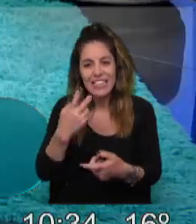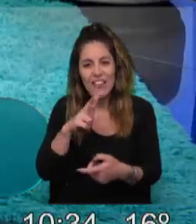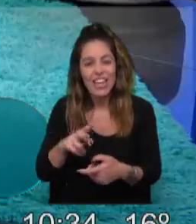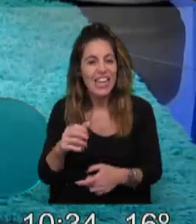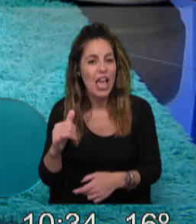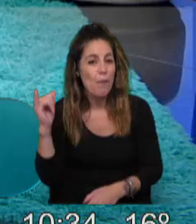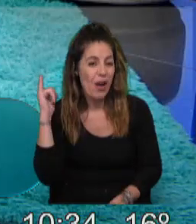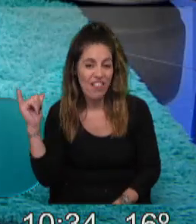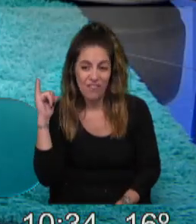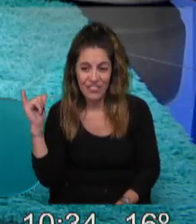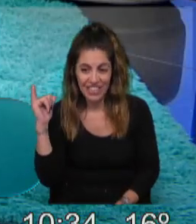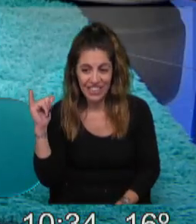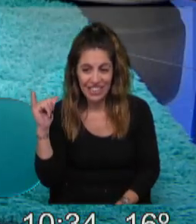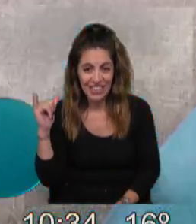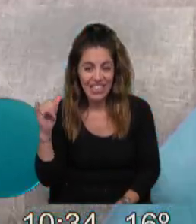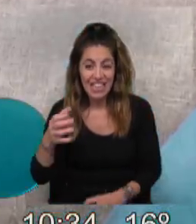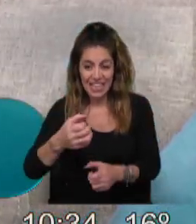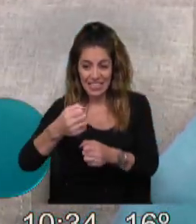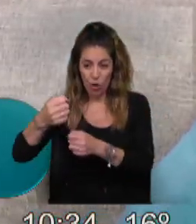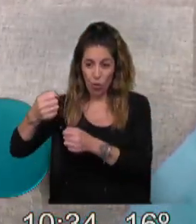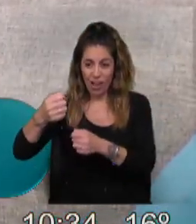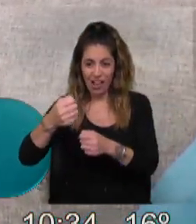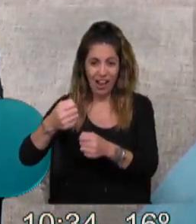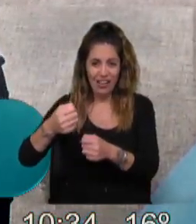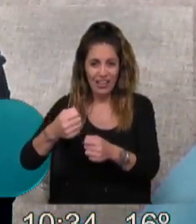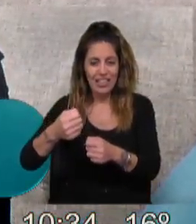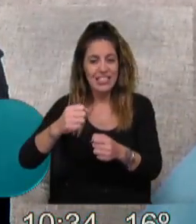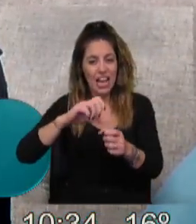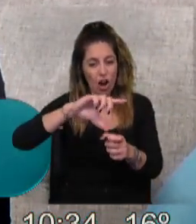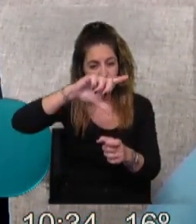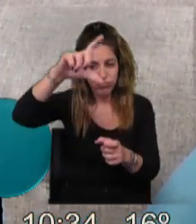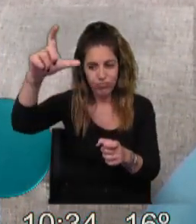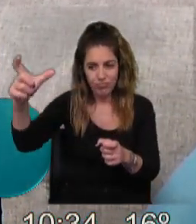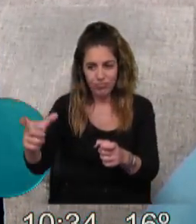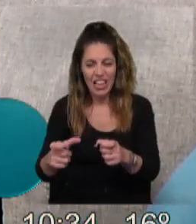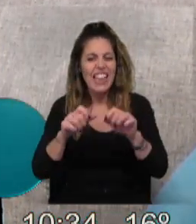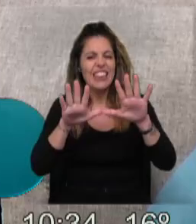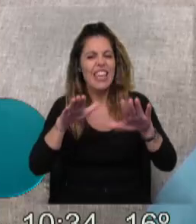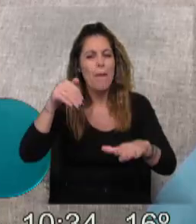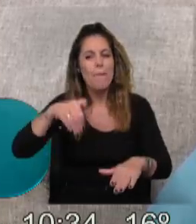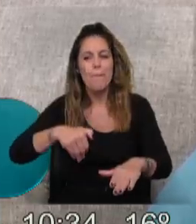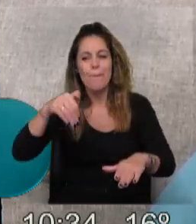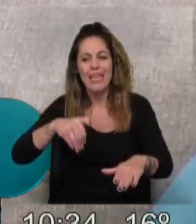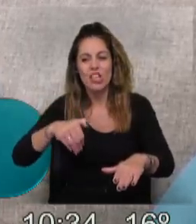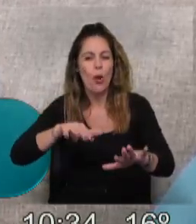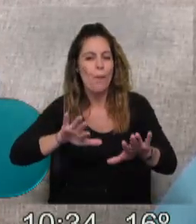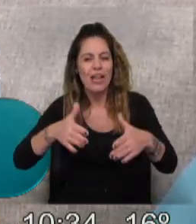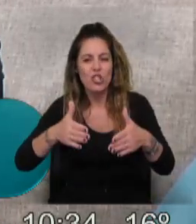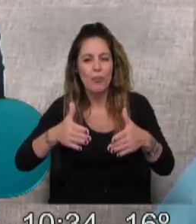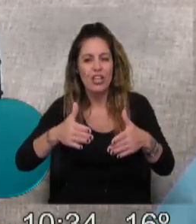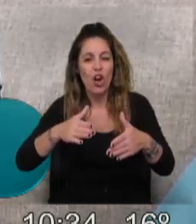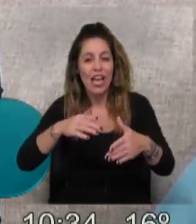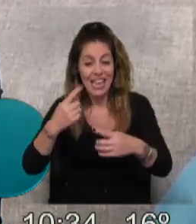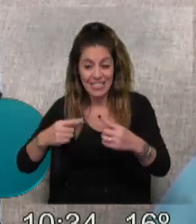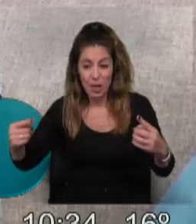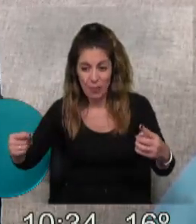Malvin. Que se cuelgan. Exactamente. Entonces son todas esas cometas que miden unos 10 metros más o menos según la que sea. Y entonces es